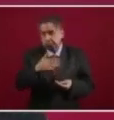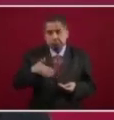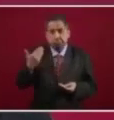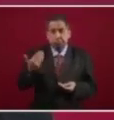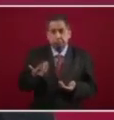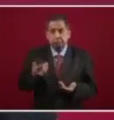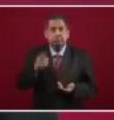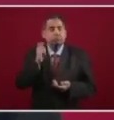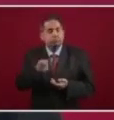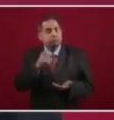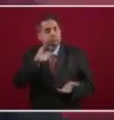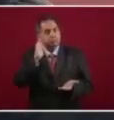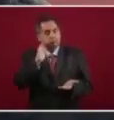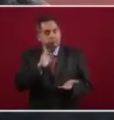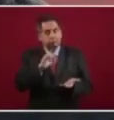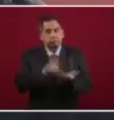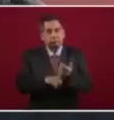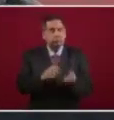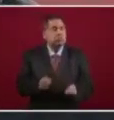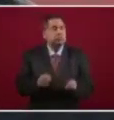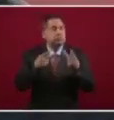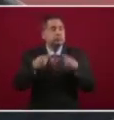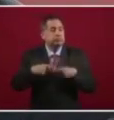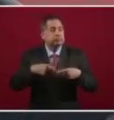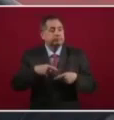Se está reduciendo el número